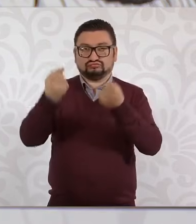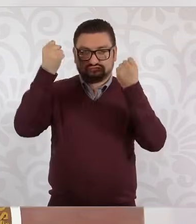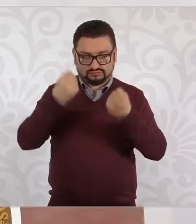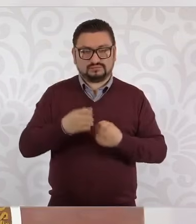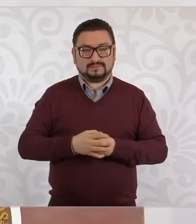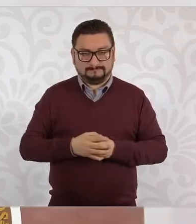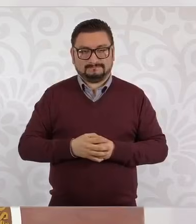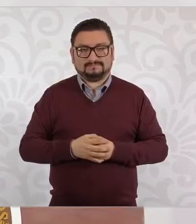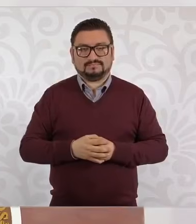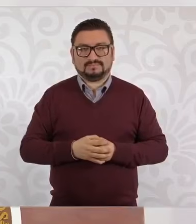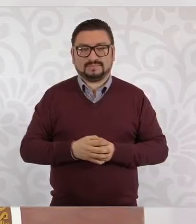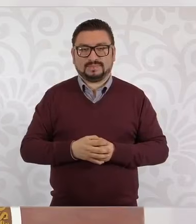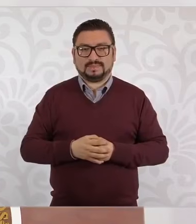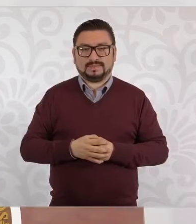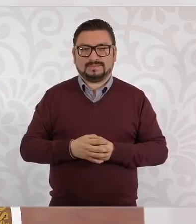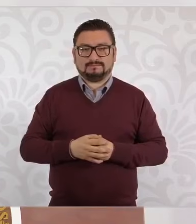Dos,